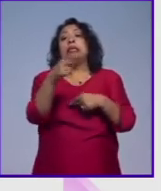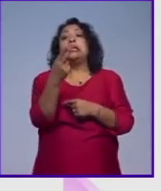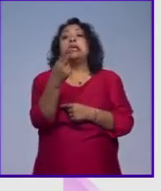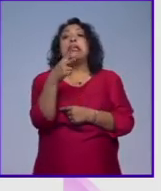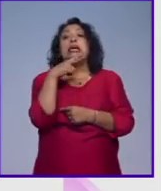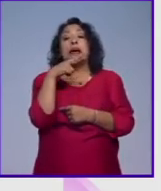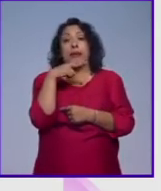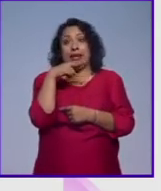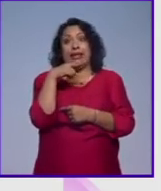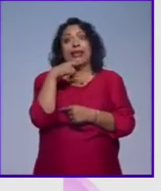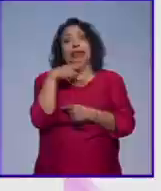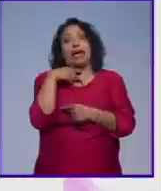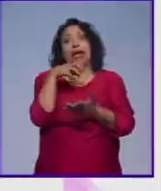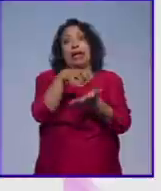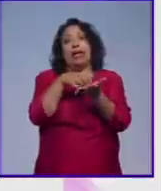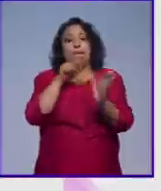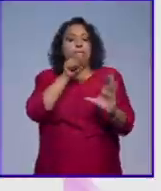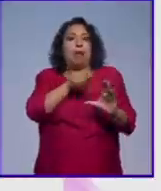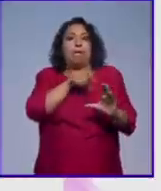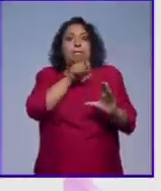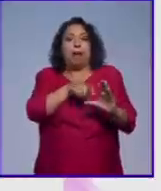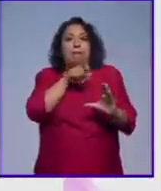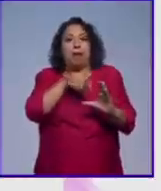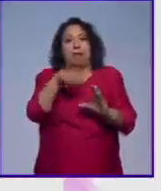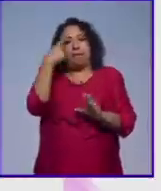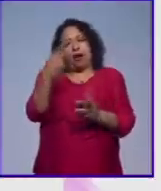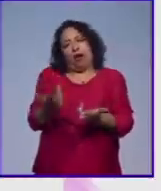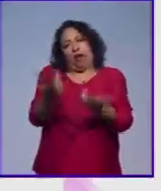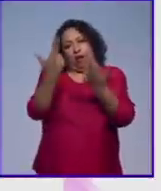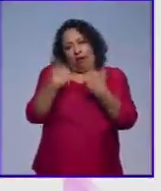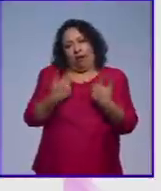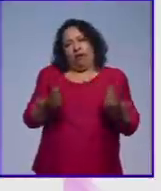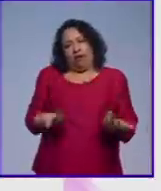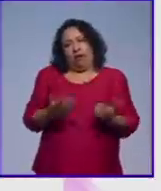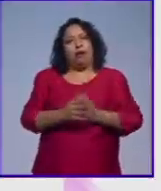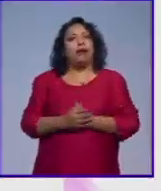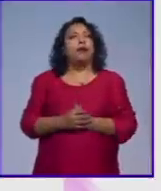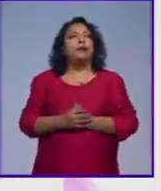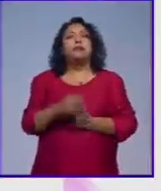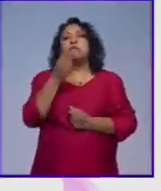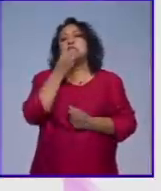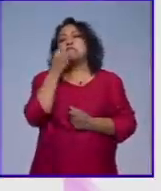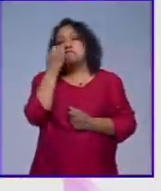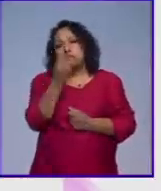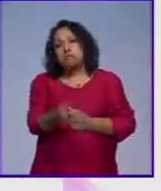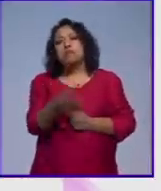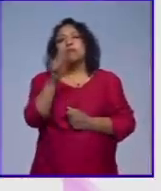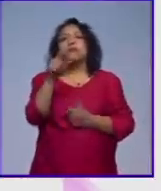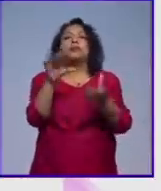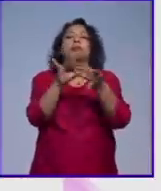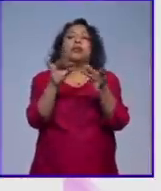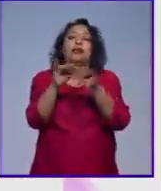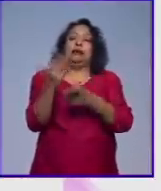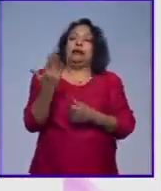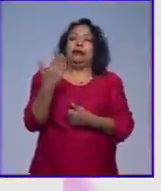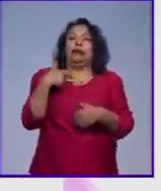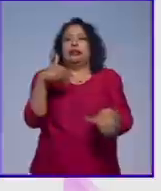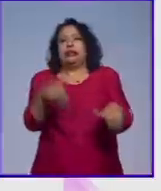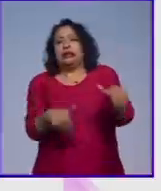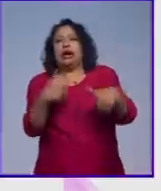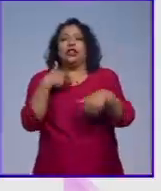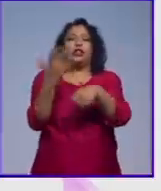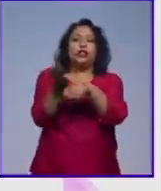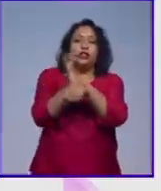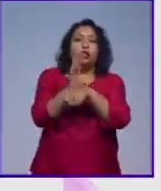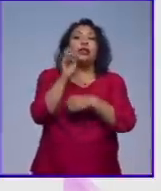me da vayan ahorrando ustedes para mi regalo. Sí. Está padrísimo. Ya que estabas hablando hace ratito también no solo de teatro y de